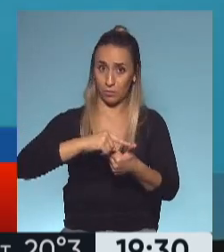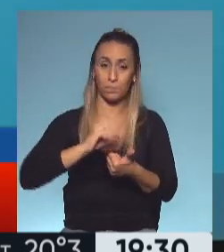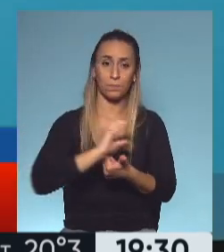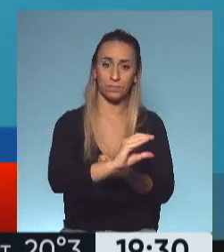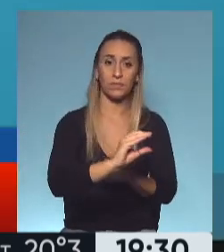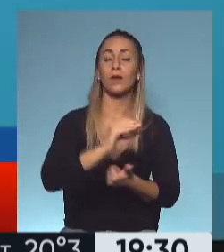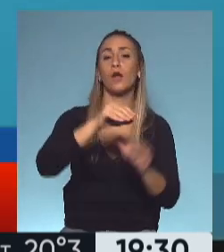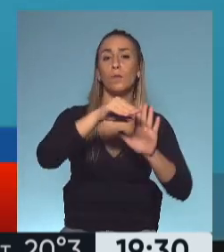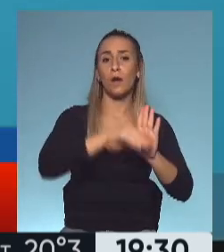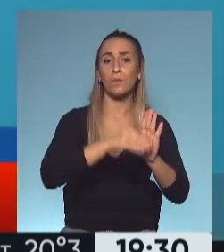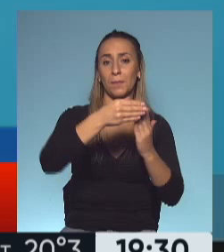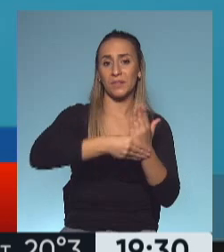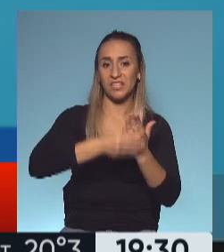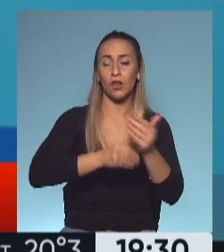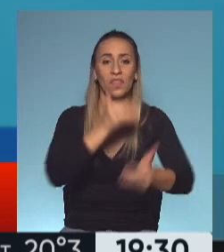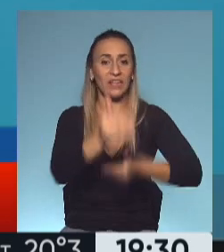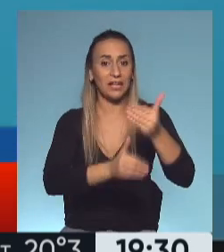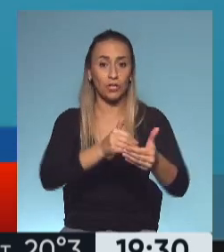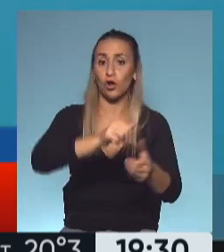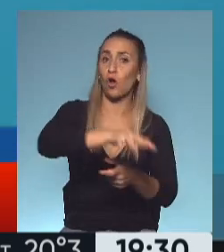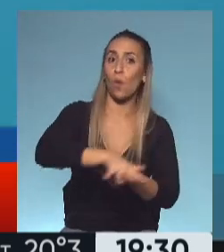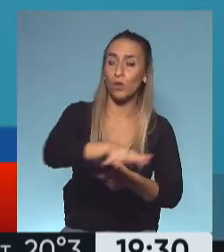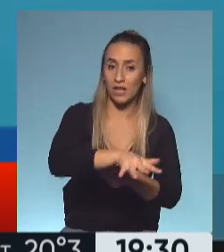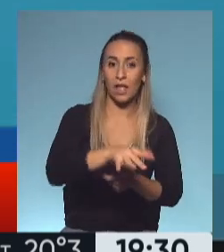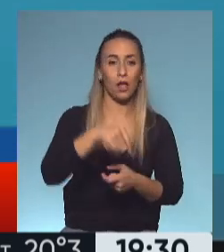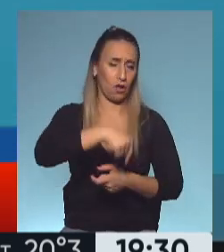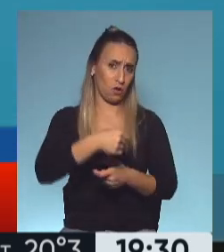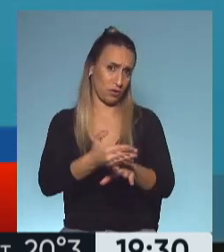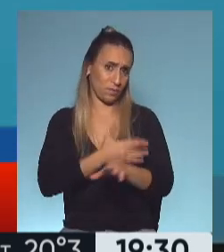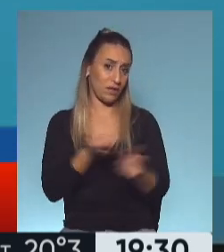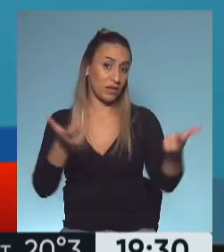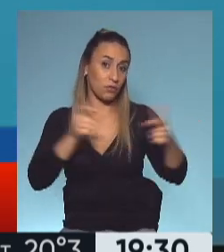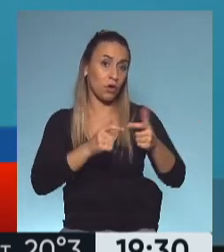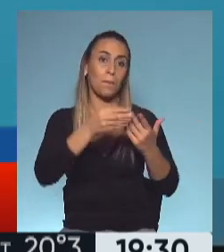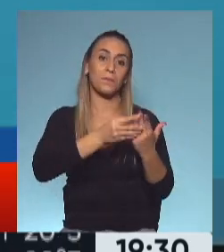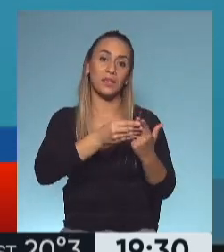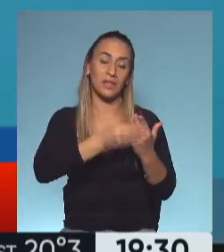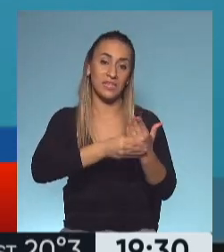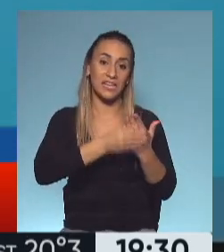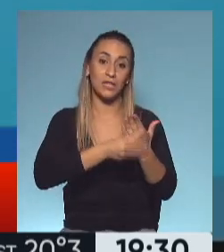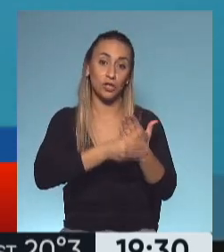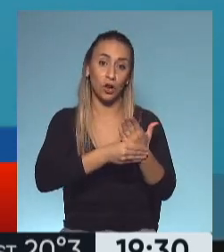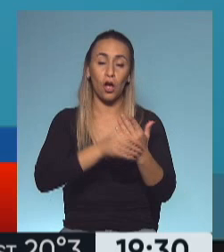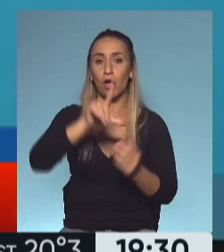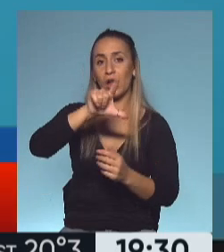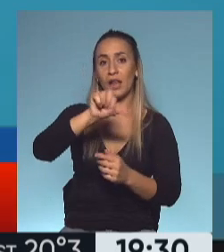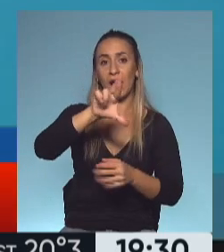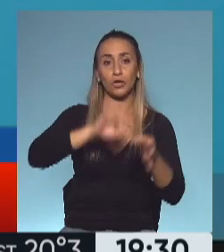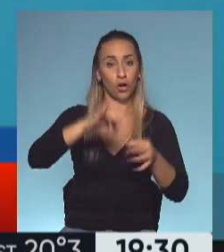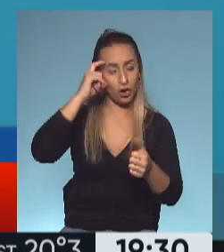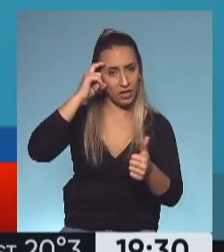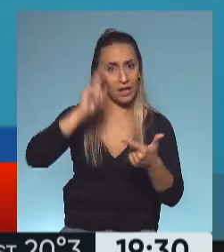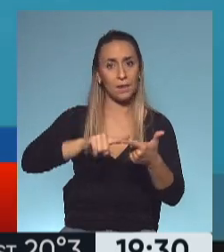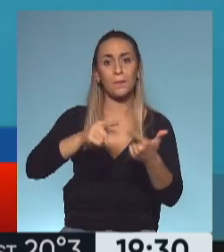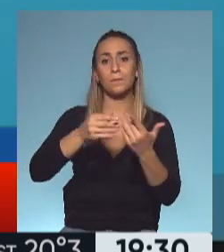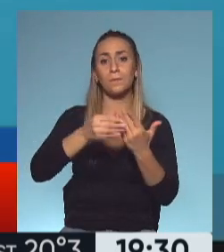del Ministerio del Desarrollo de la Comunidad. Tuvimos una reunión hoy con el ministro Larroque, con el ministro